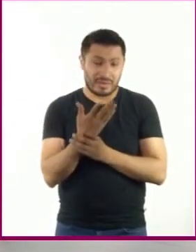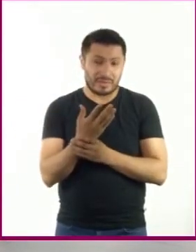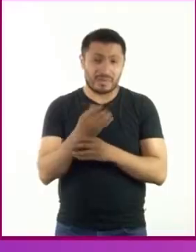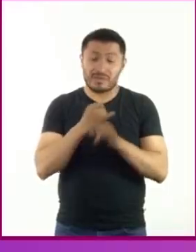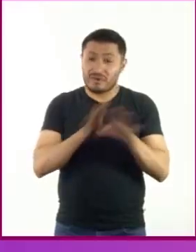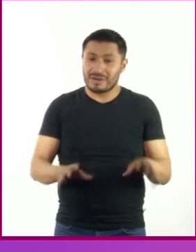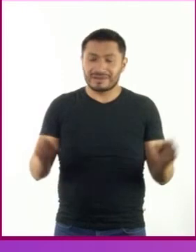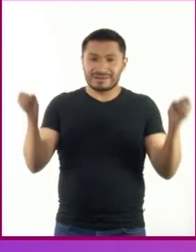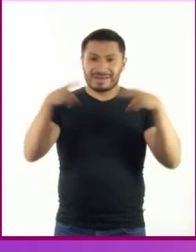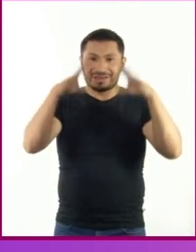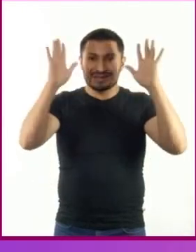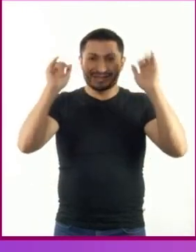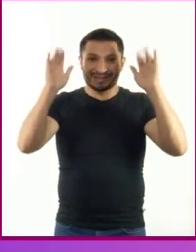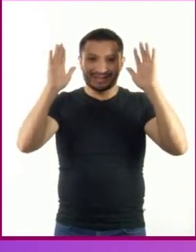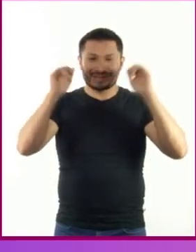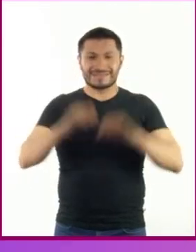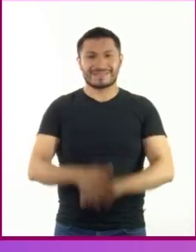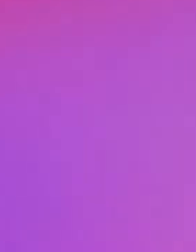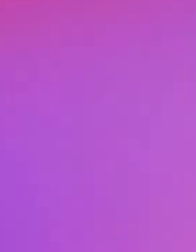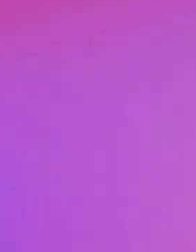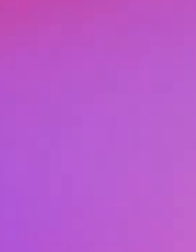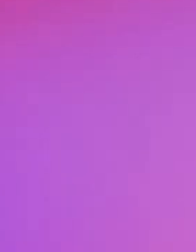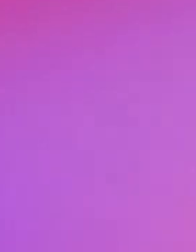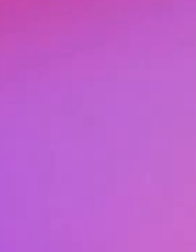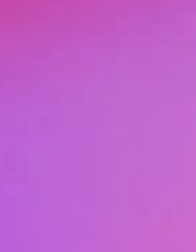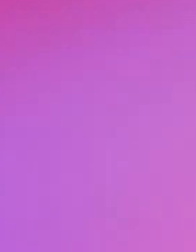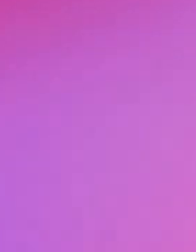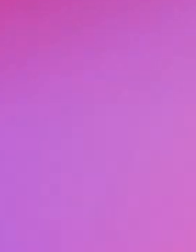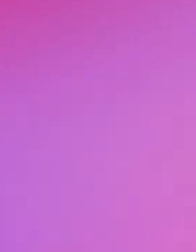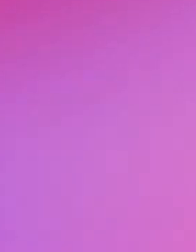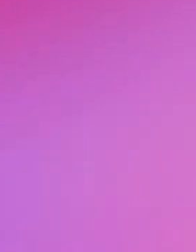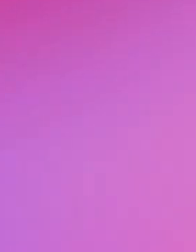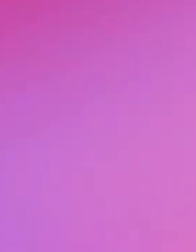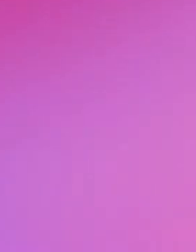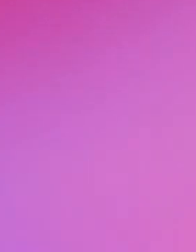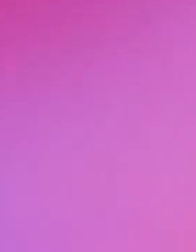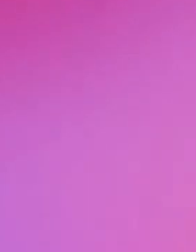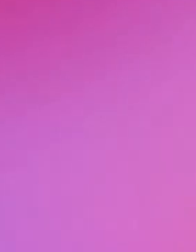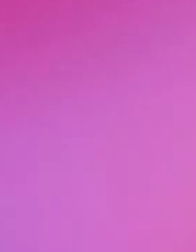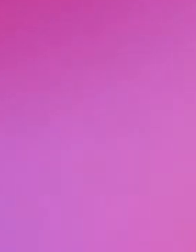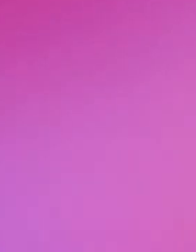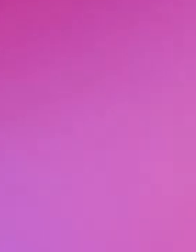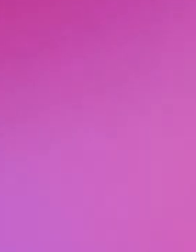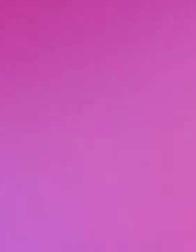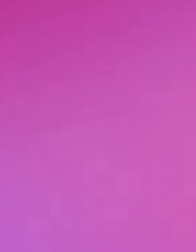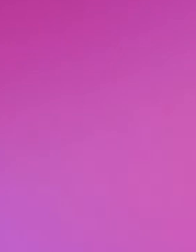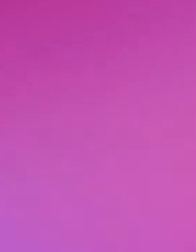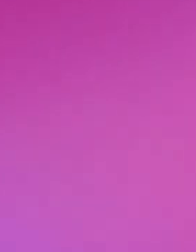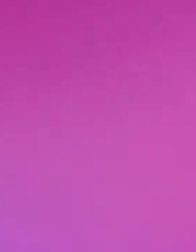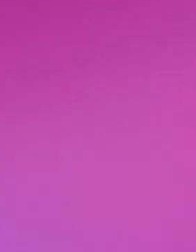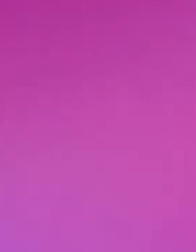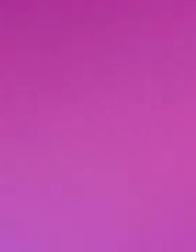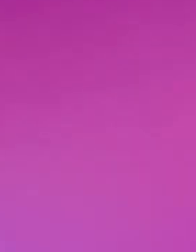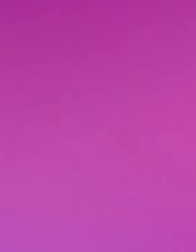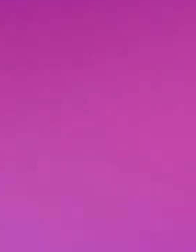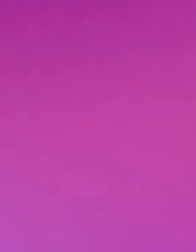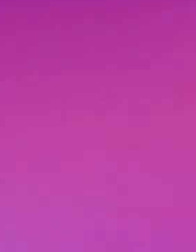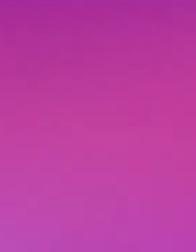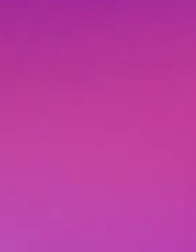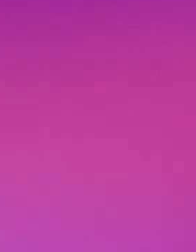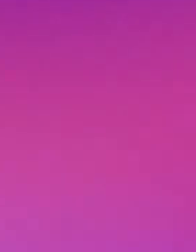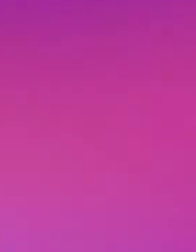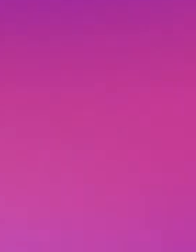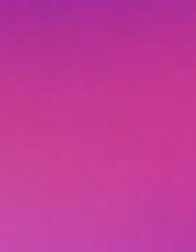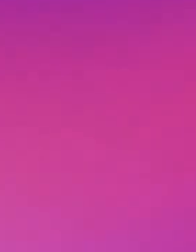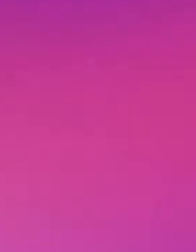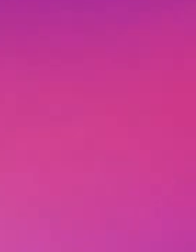próxima! Si tienes dudas o necesitas ayuda, llama al Centro de Apoyo Pedagógico a Distancia. El número de